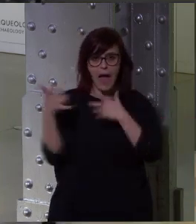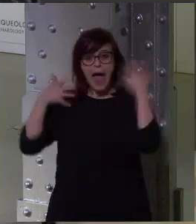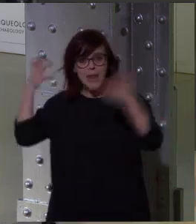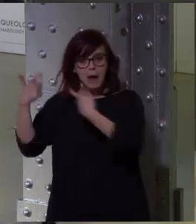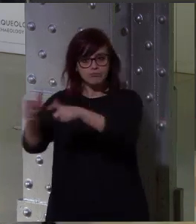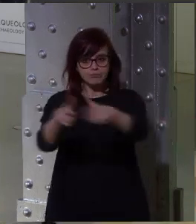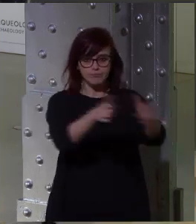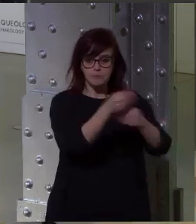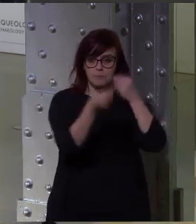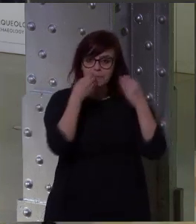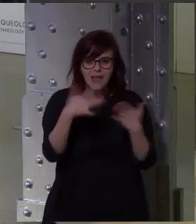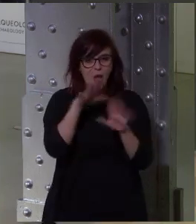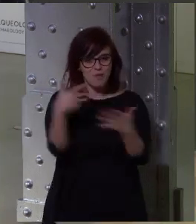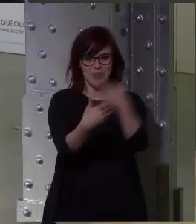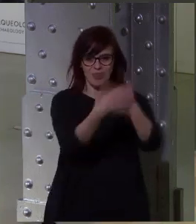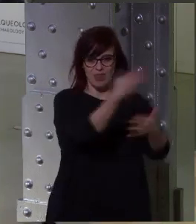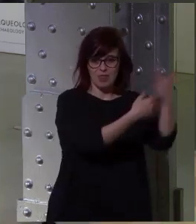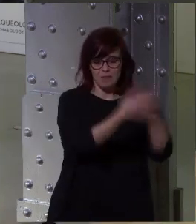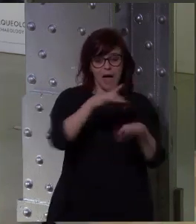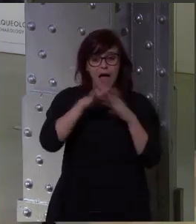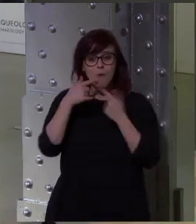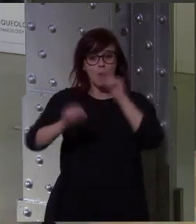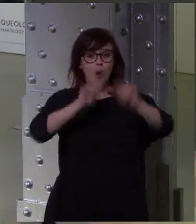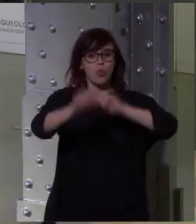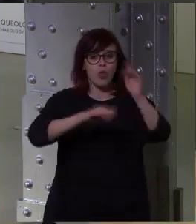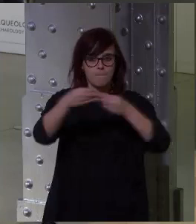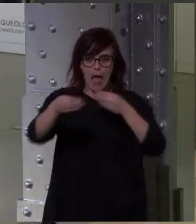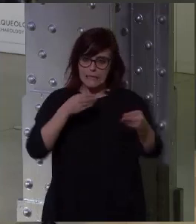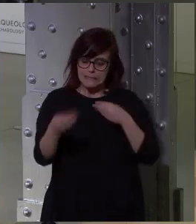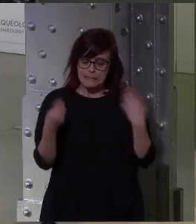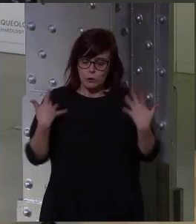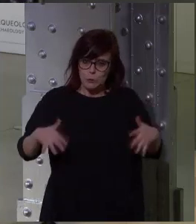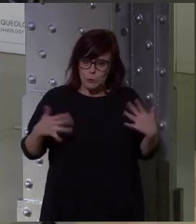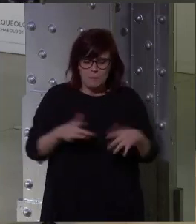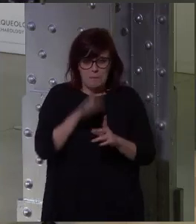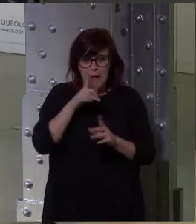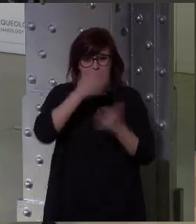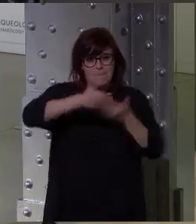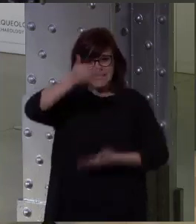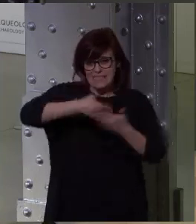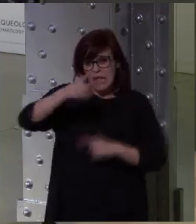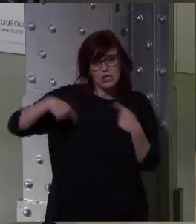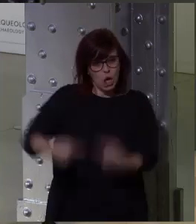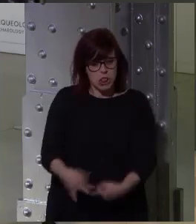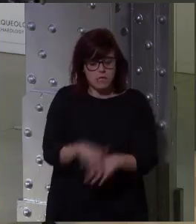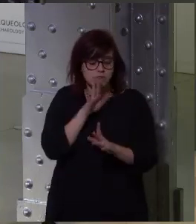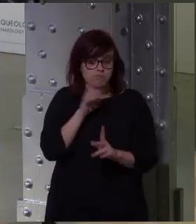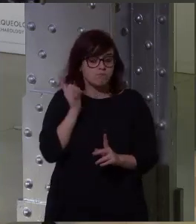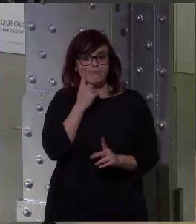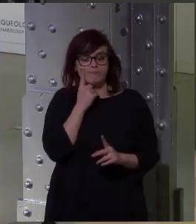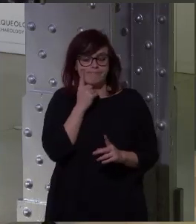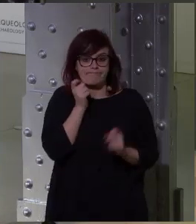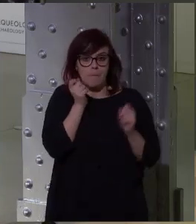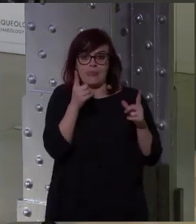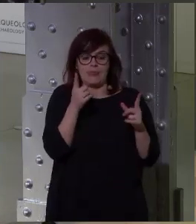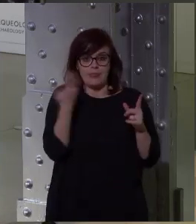las estamos mezclando. La polución de plásticos, eso está ahora en la prensa cada día, lo hemos prácticamente